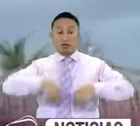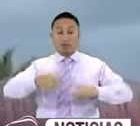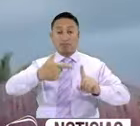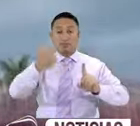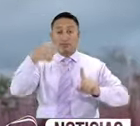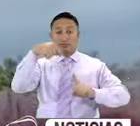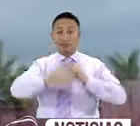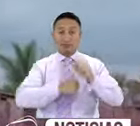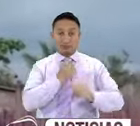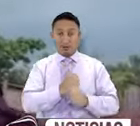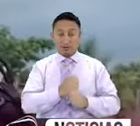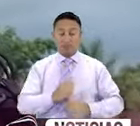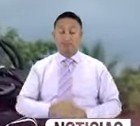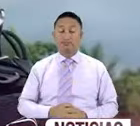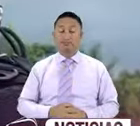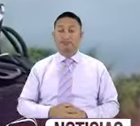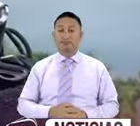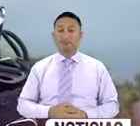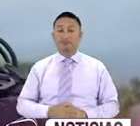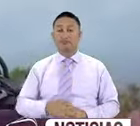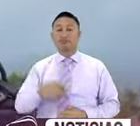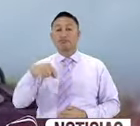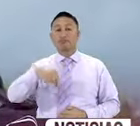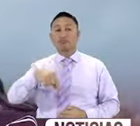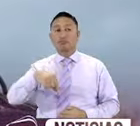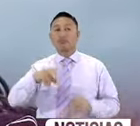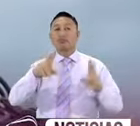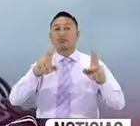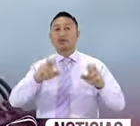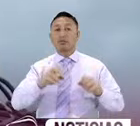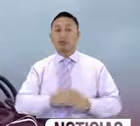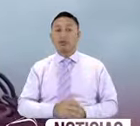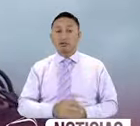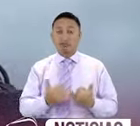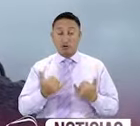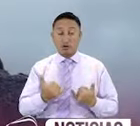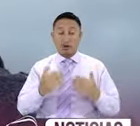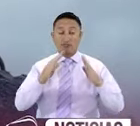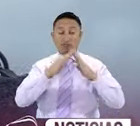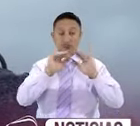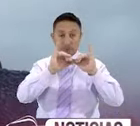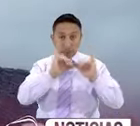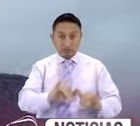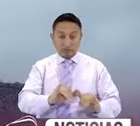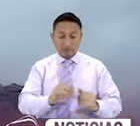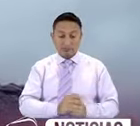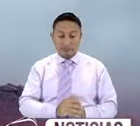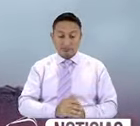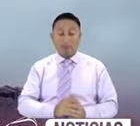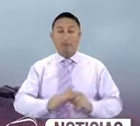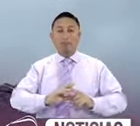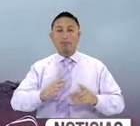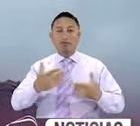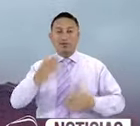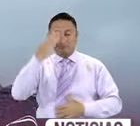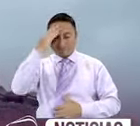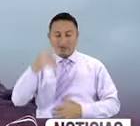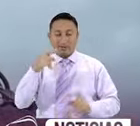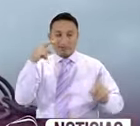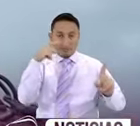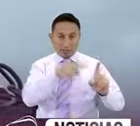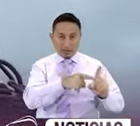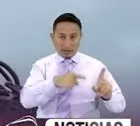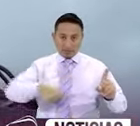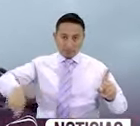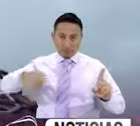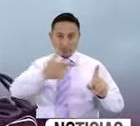mes, en base al tema del estado de excepción, pero tenemos que es una muerte selectiva, ya que el conductor